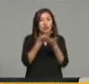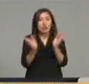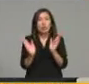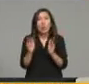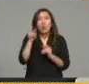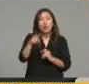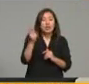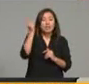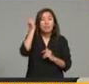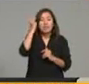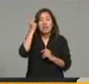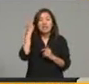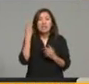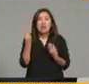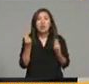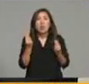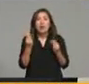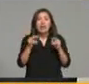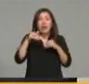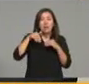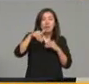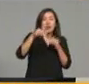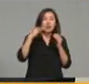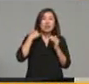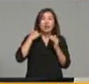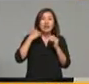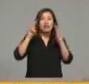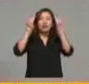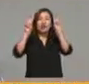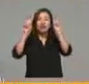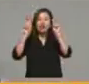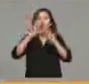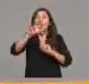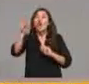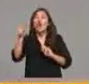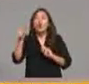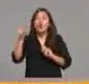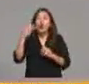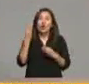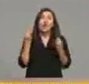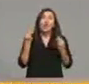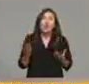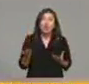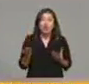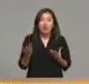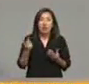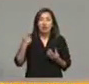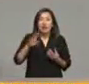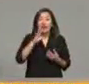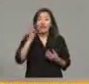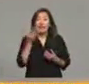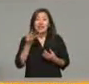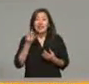pensado cuál puede ser el título del próximo libro o esto era una materia pendiente la verdad que uno